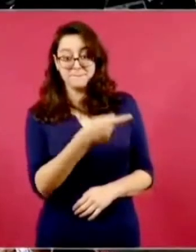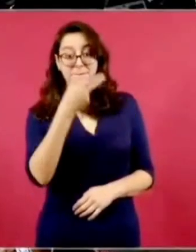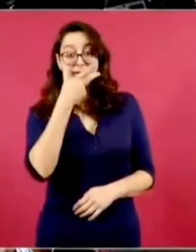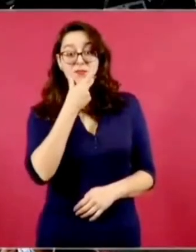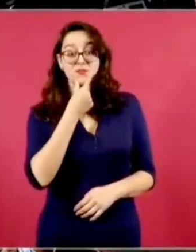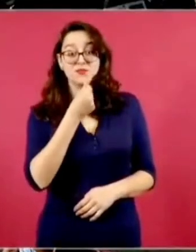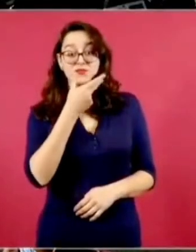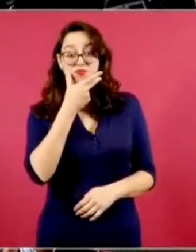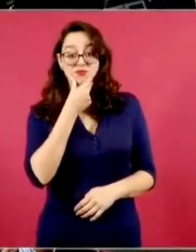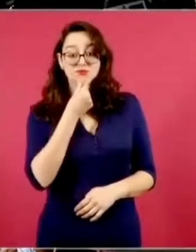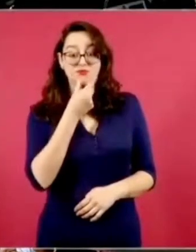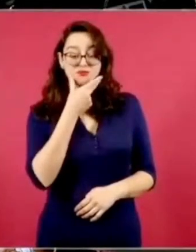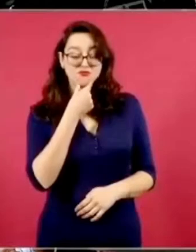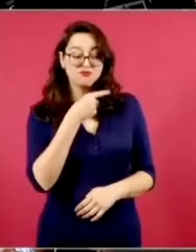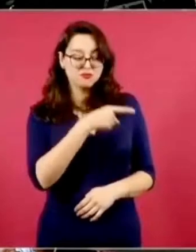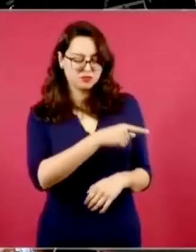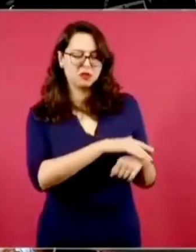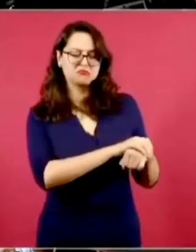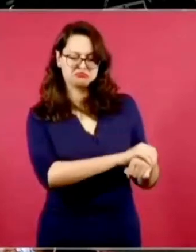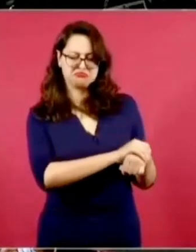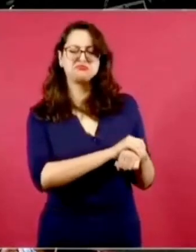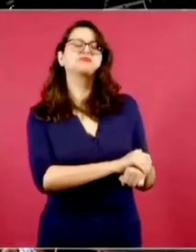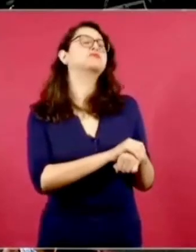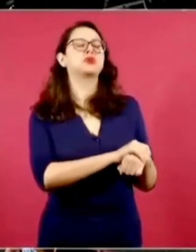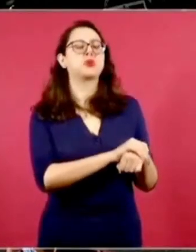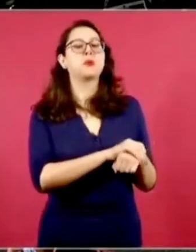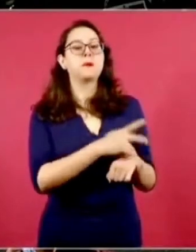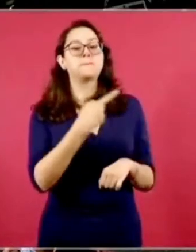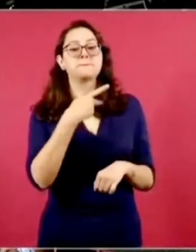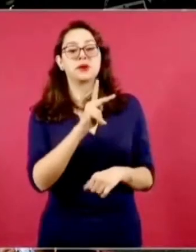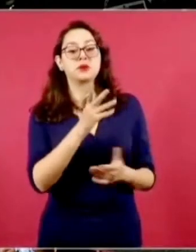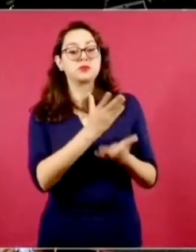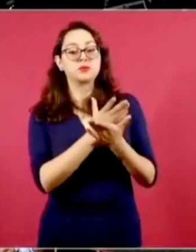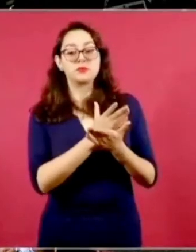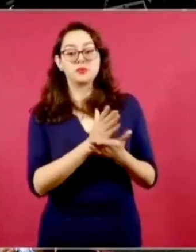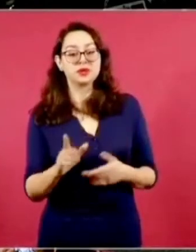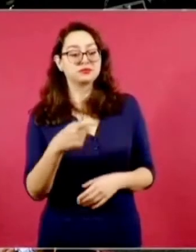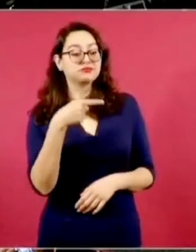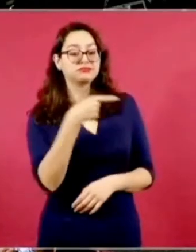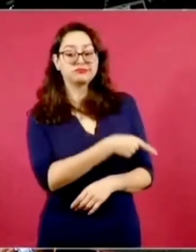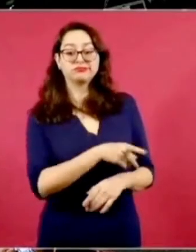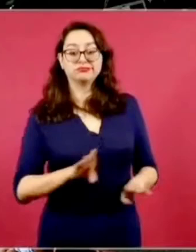no es porque sea mi amigo, es que ese es un hombre honesto,